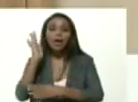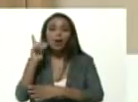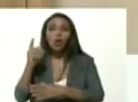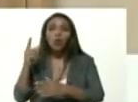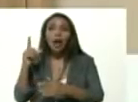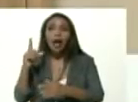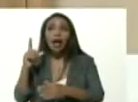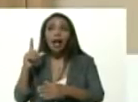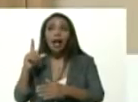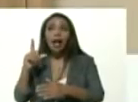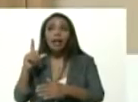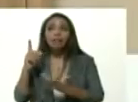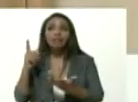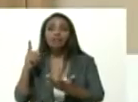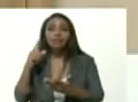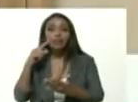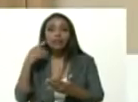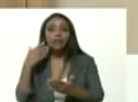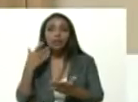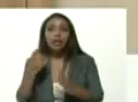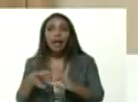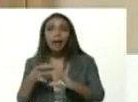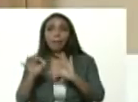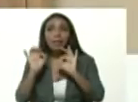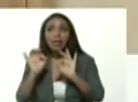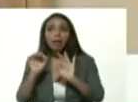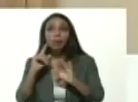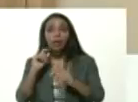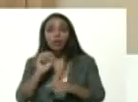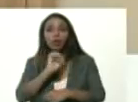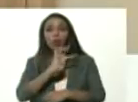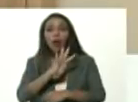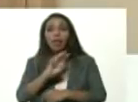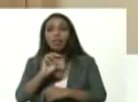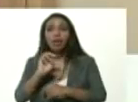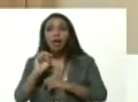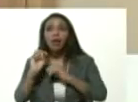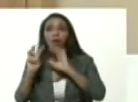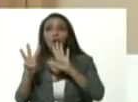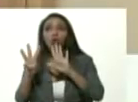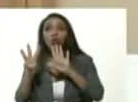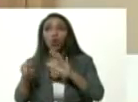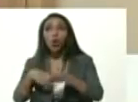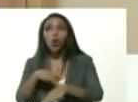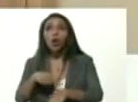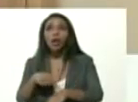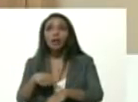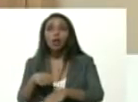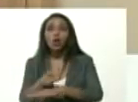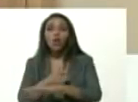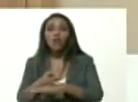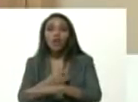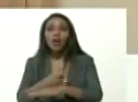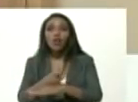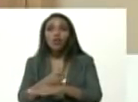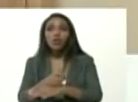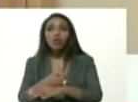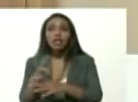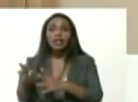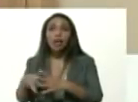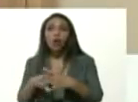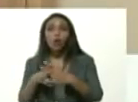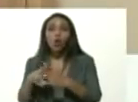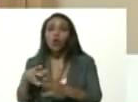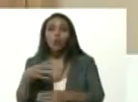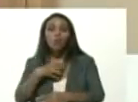licencia especial que dure, no sé, 48 horas. Pero lo tiene que hacer. Gobierno de Estados Unidos. Ustedes no pueden